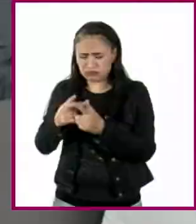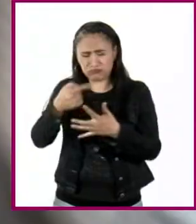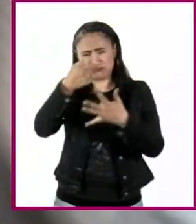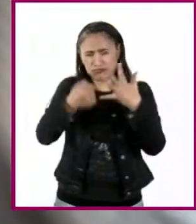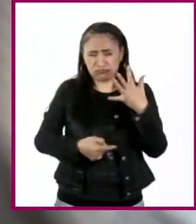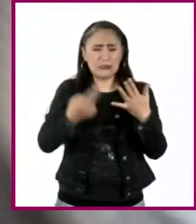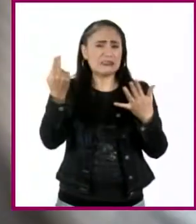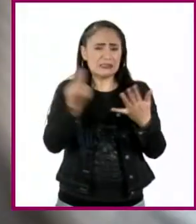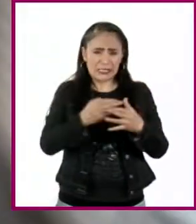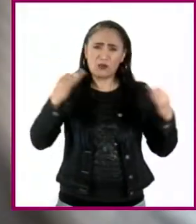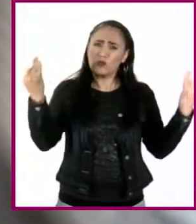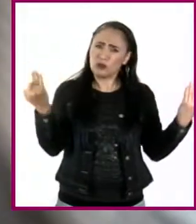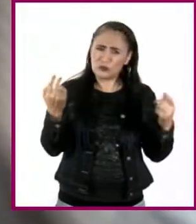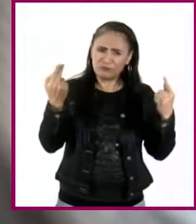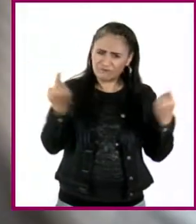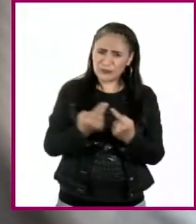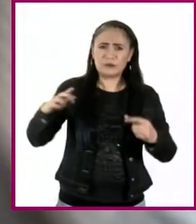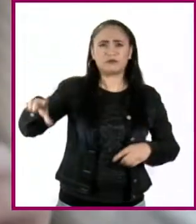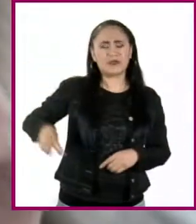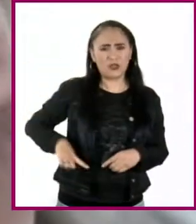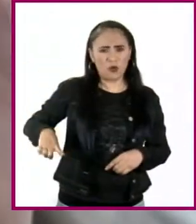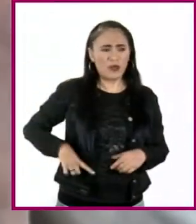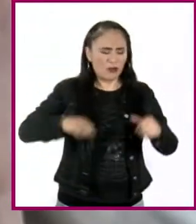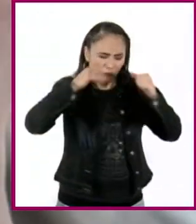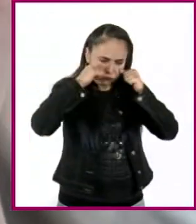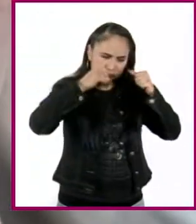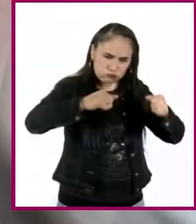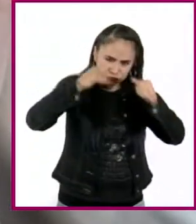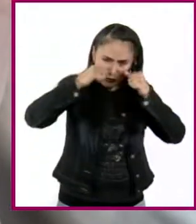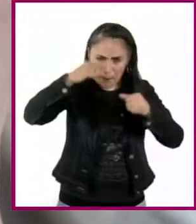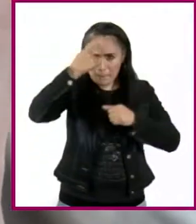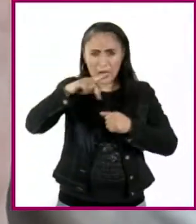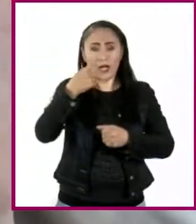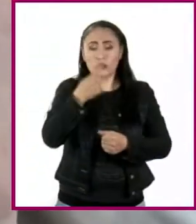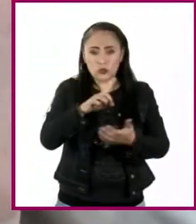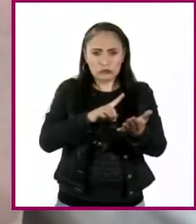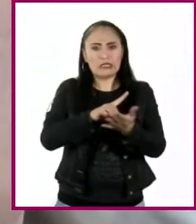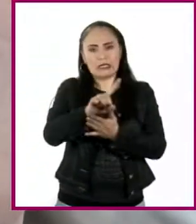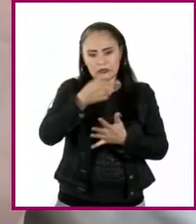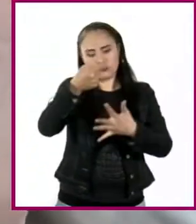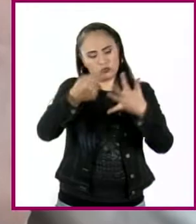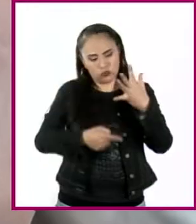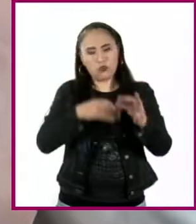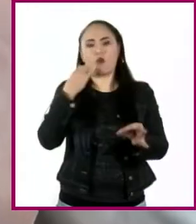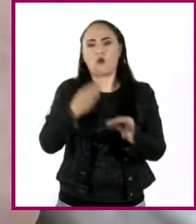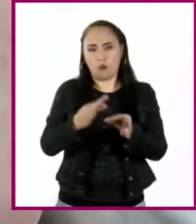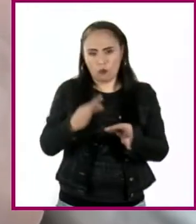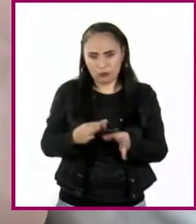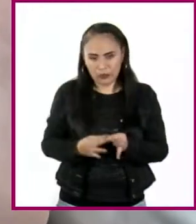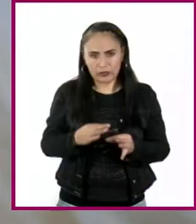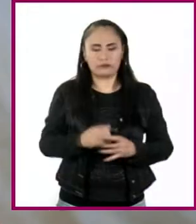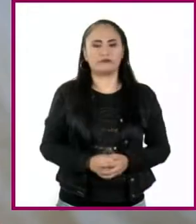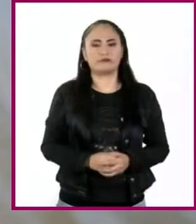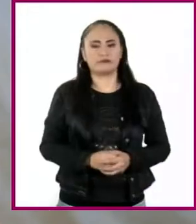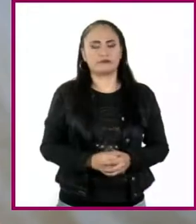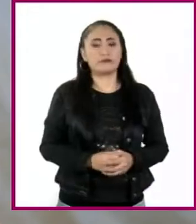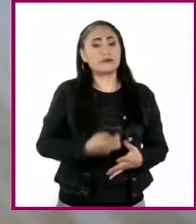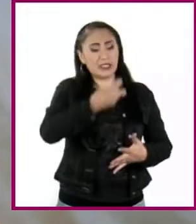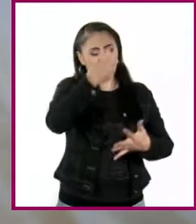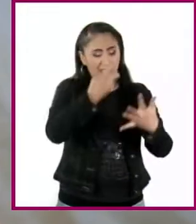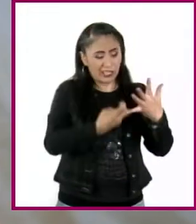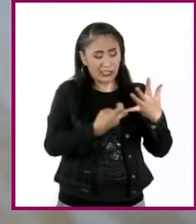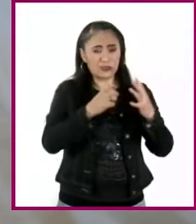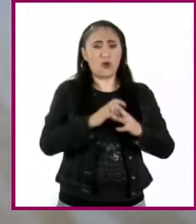requieren atención de los gobiernos para garantizar el pleno goce de sus derechos. Esta vulnerabilidad es multicausal y